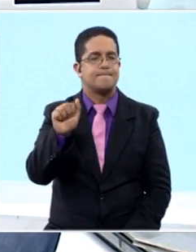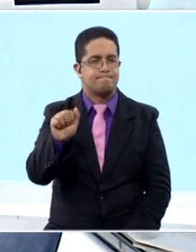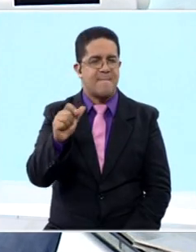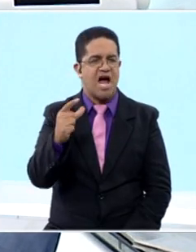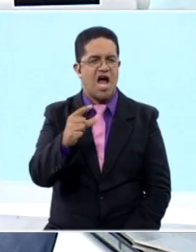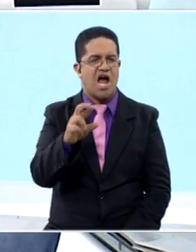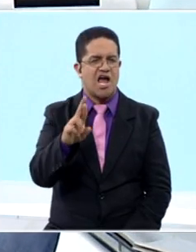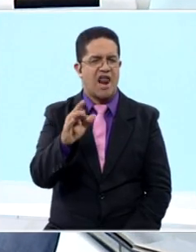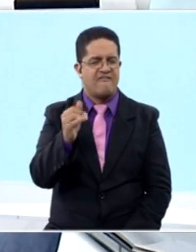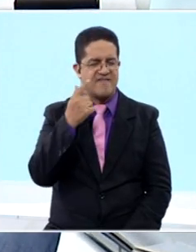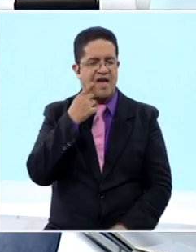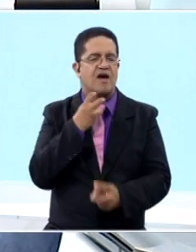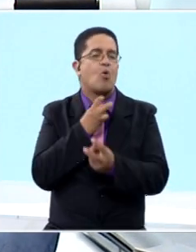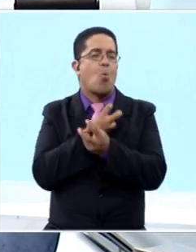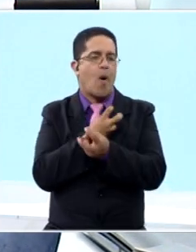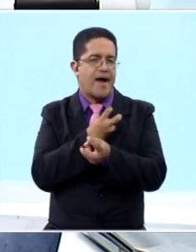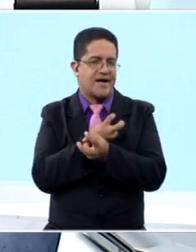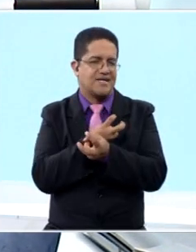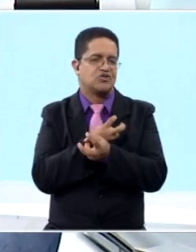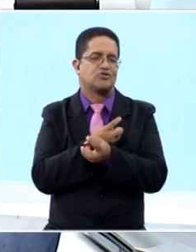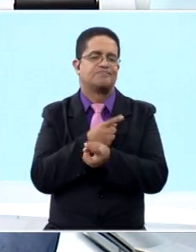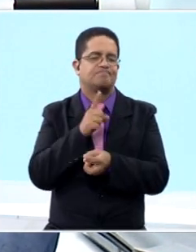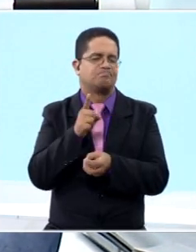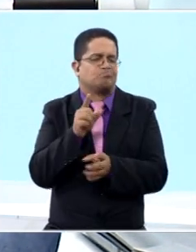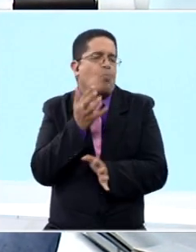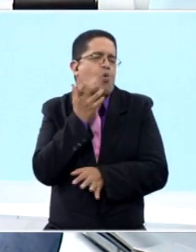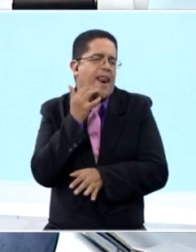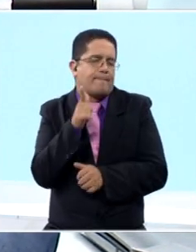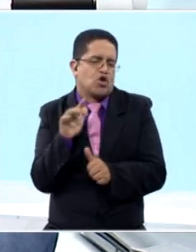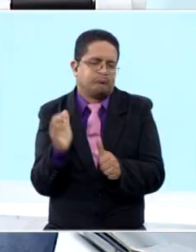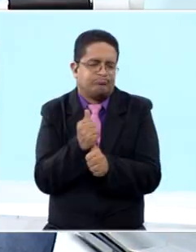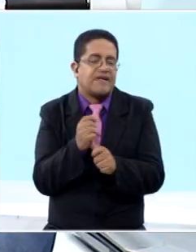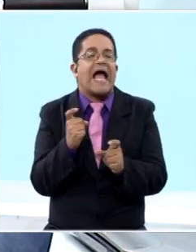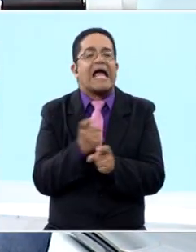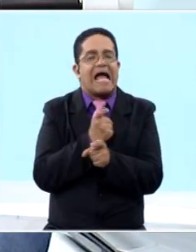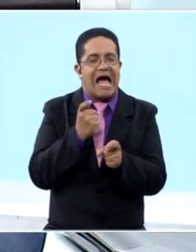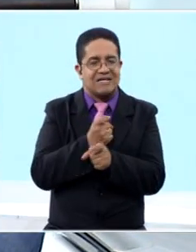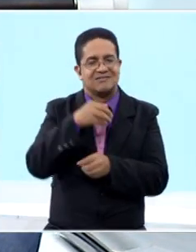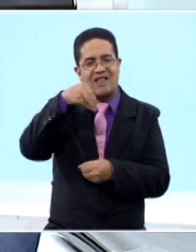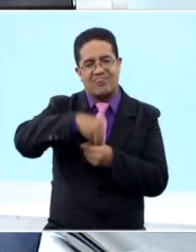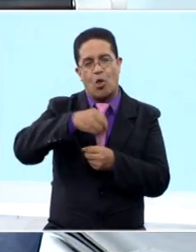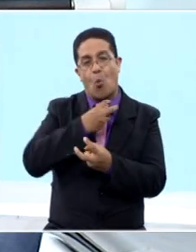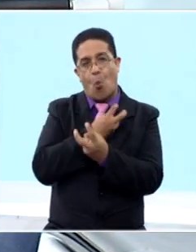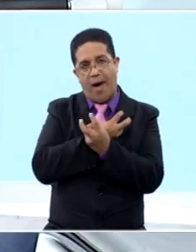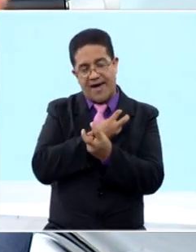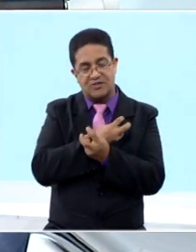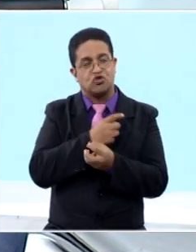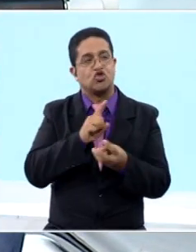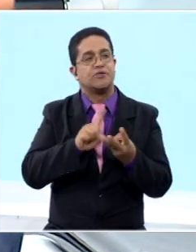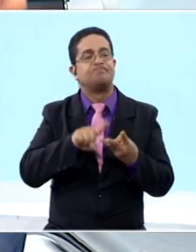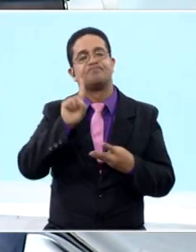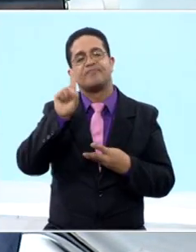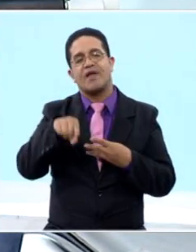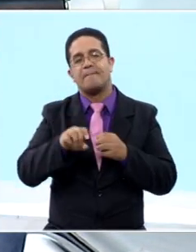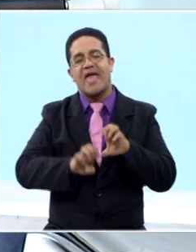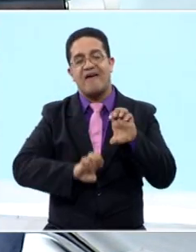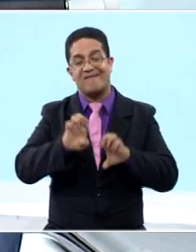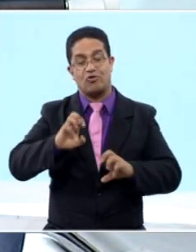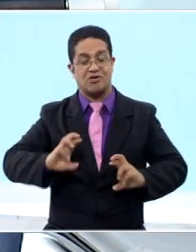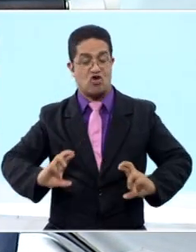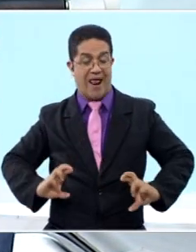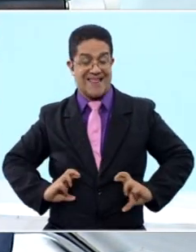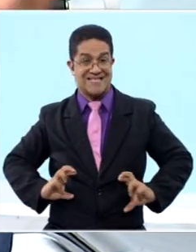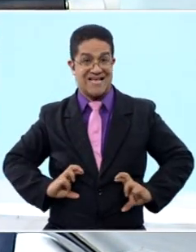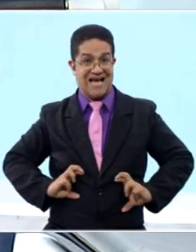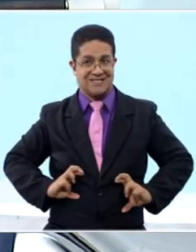de lesión a nivel, por ejemplo, metastásico en lo que pudiese ser toda la estructura ósea del paciente. Tenemos también la evaluación renal, que se